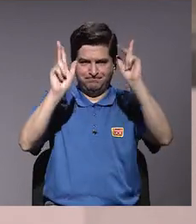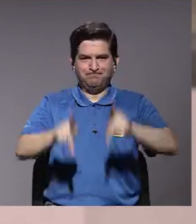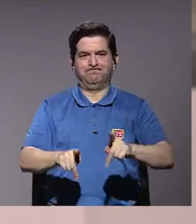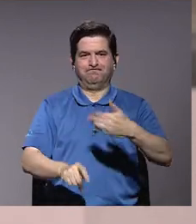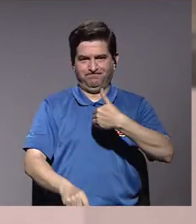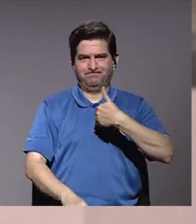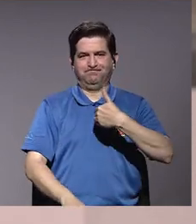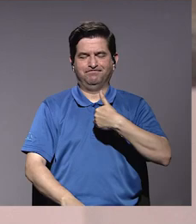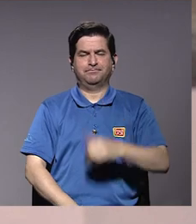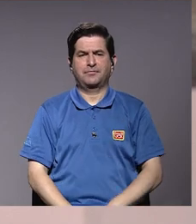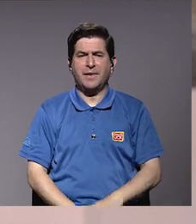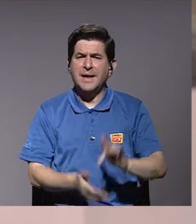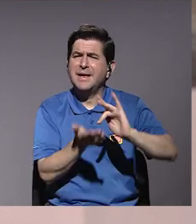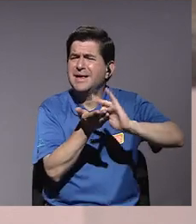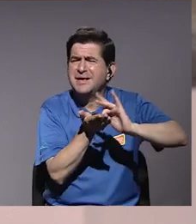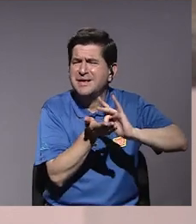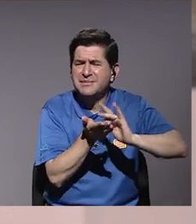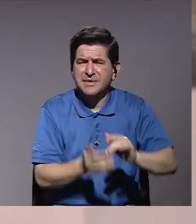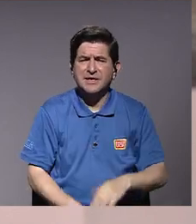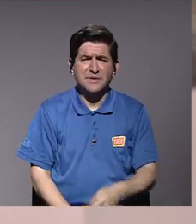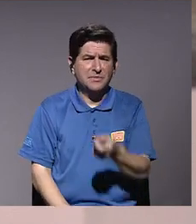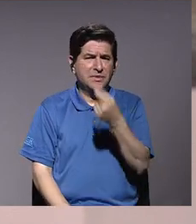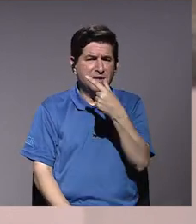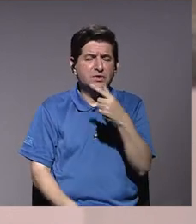de las personas